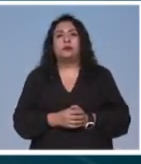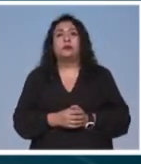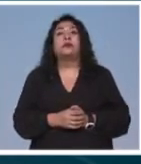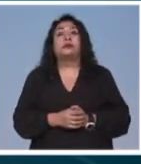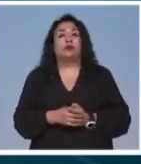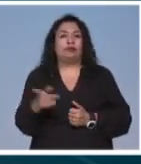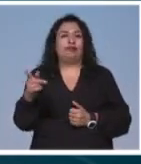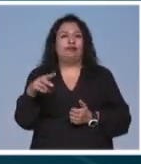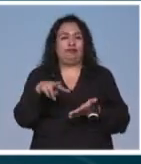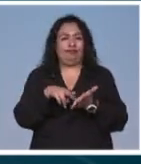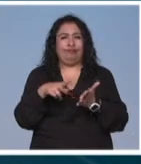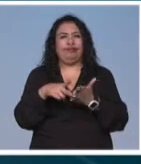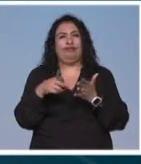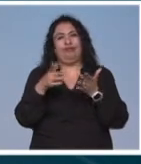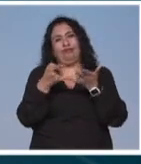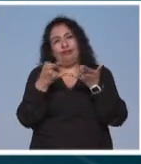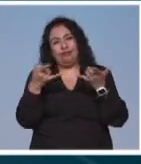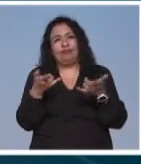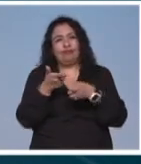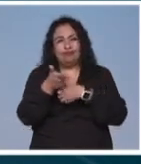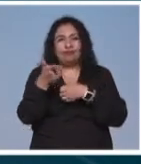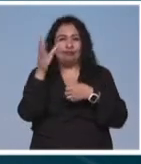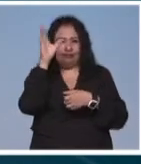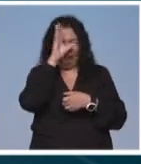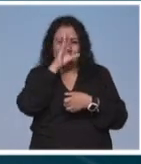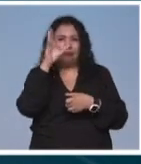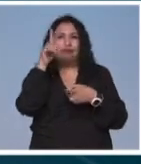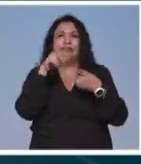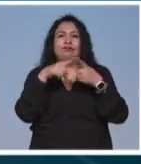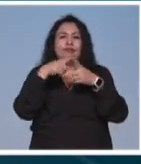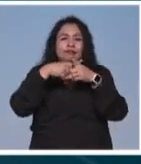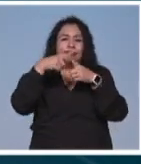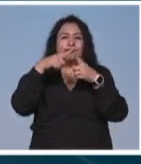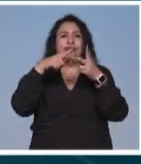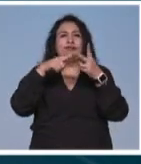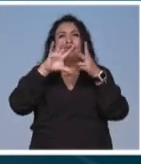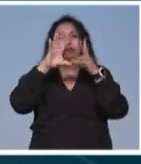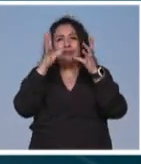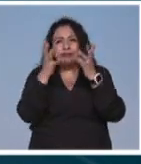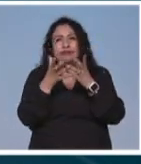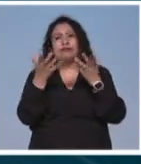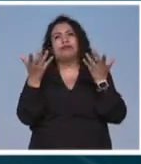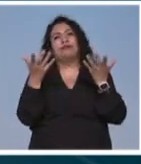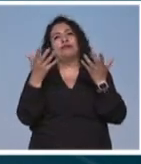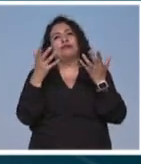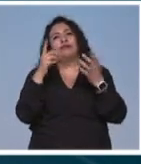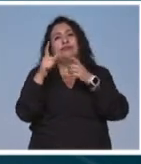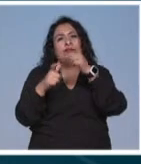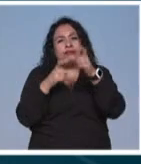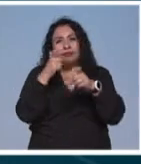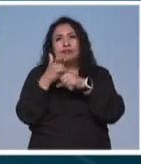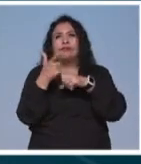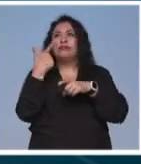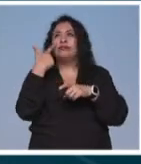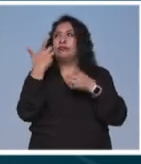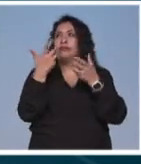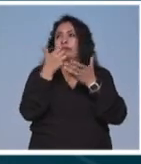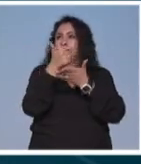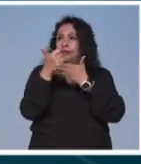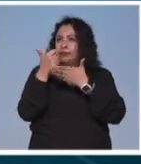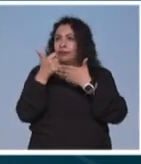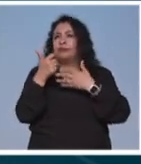La arquitectura, leyendas y hallazgos científicos como el clima, eclipses, alineaciones planetarias, la posición de las ciudades,